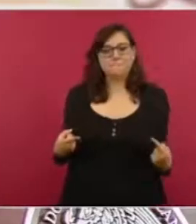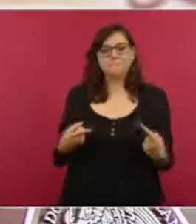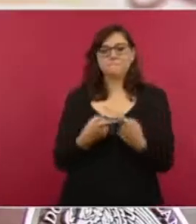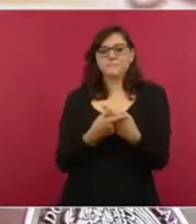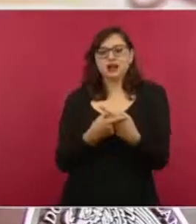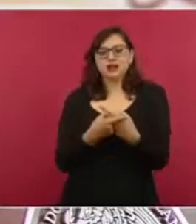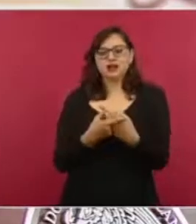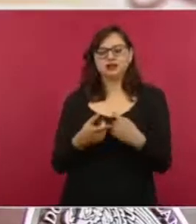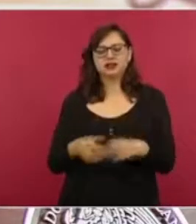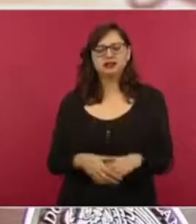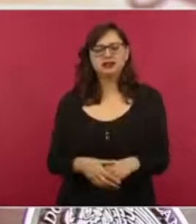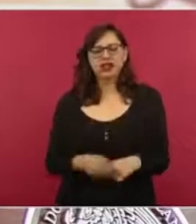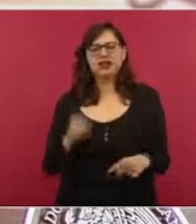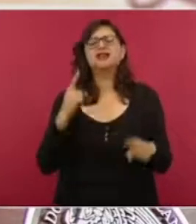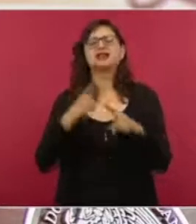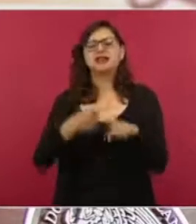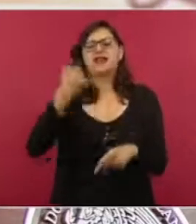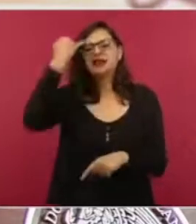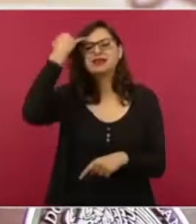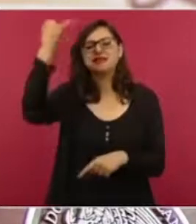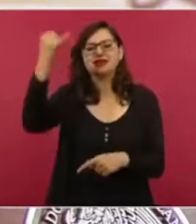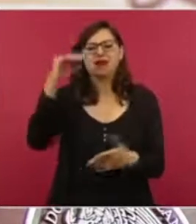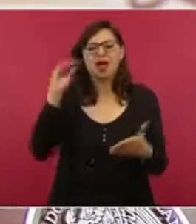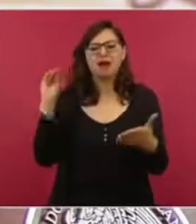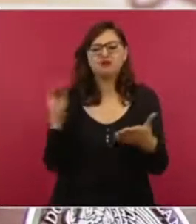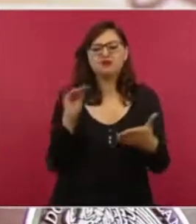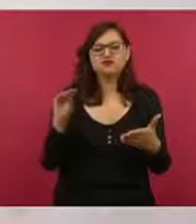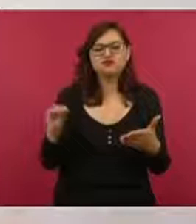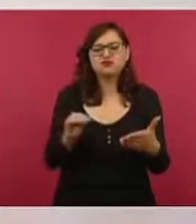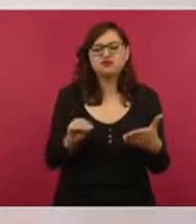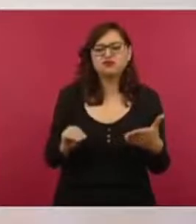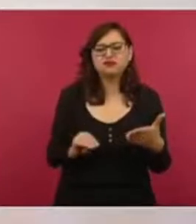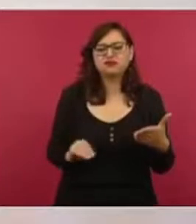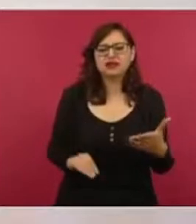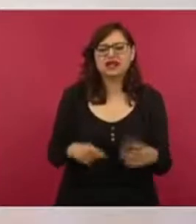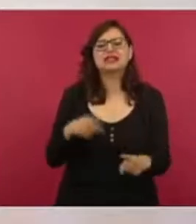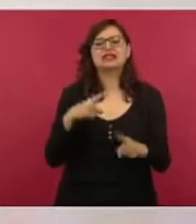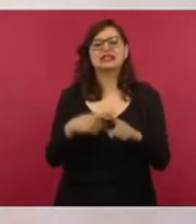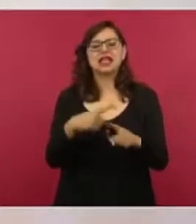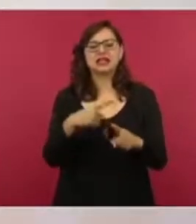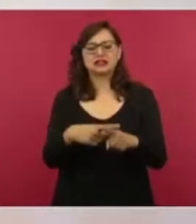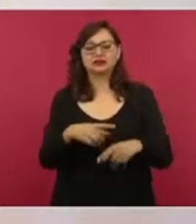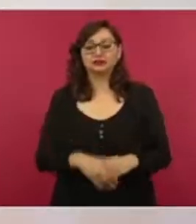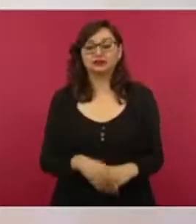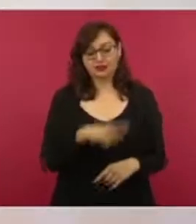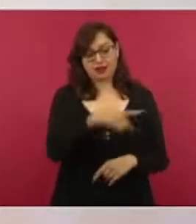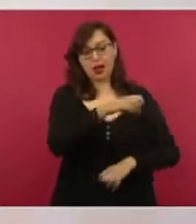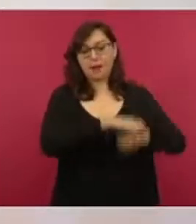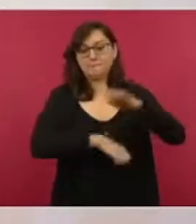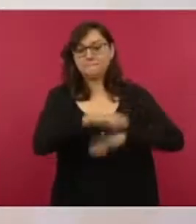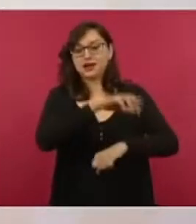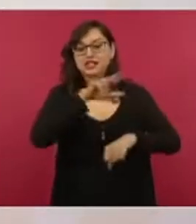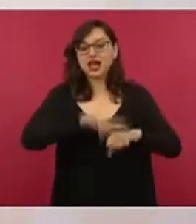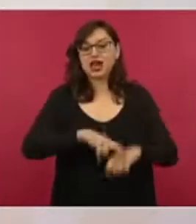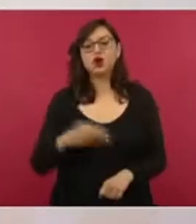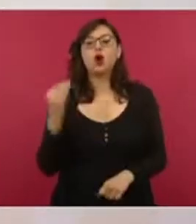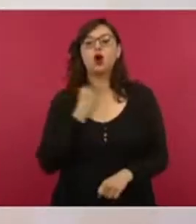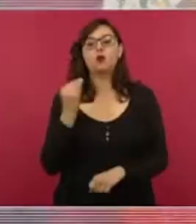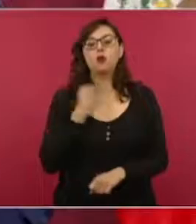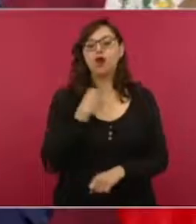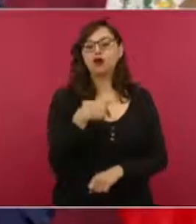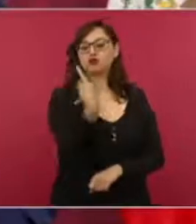¿Quiénes hicieron eso? Los abogados de las empresas.